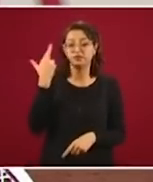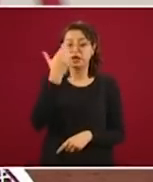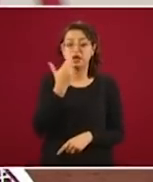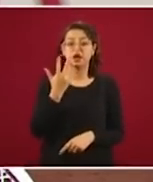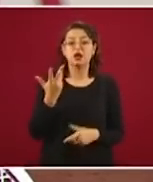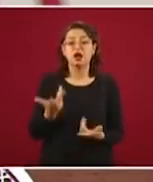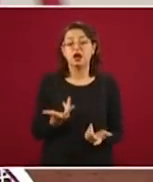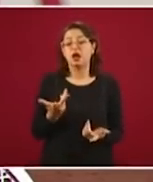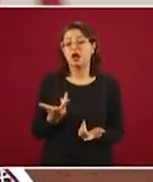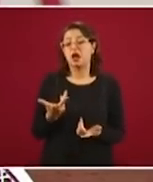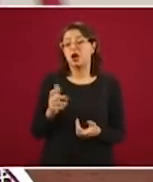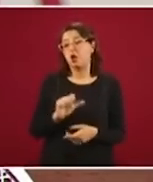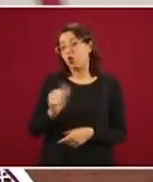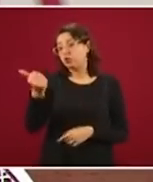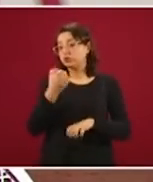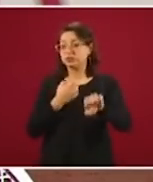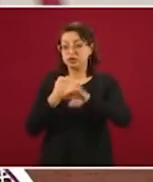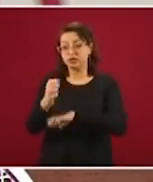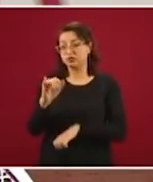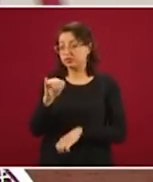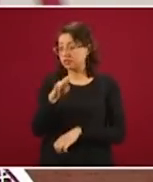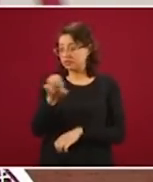donde no había IMSS Bienestar,